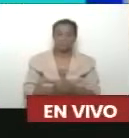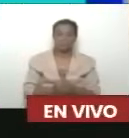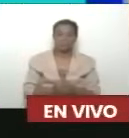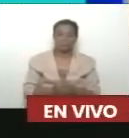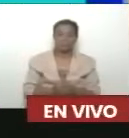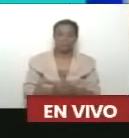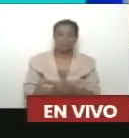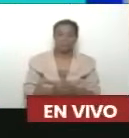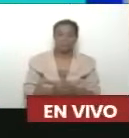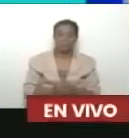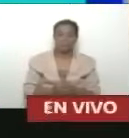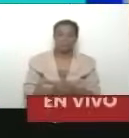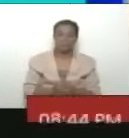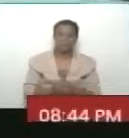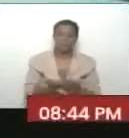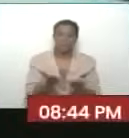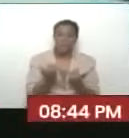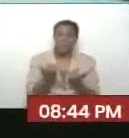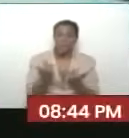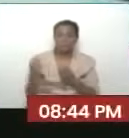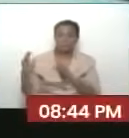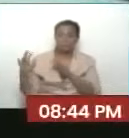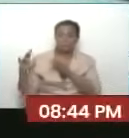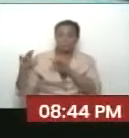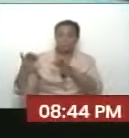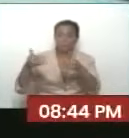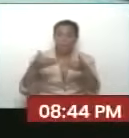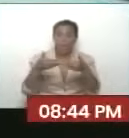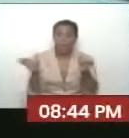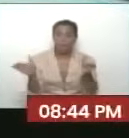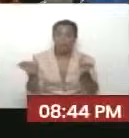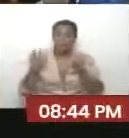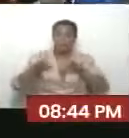Mira, está llegando refuerzo, vale, entró un poco de gente ahorita por esa puerta.